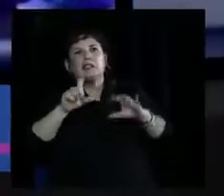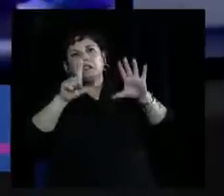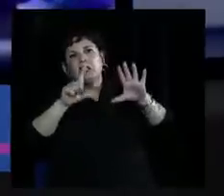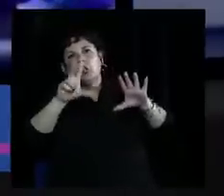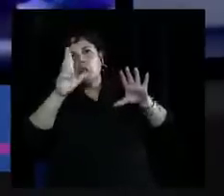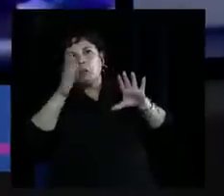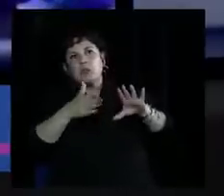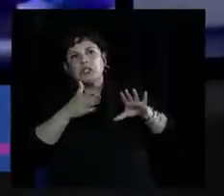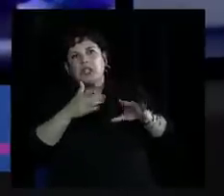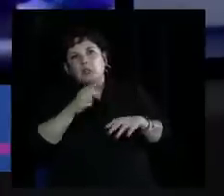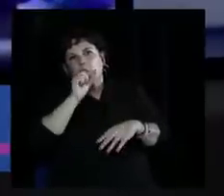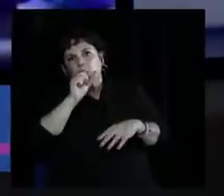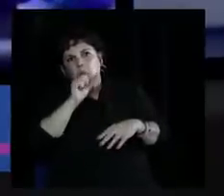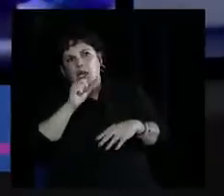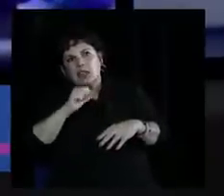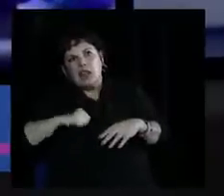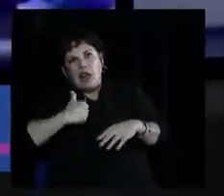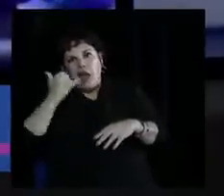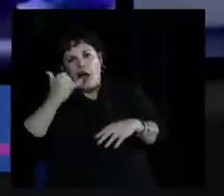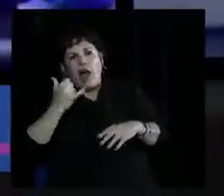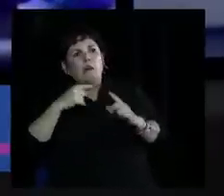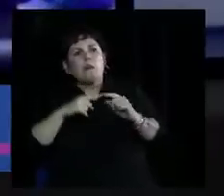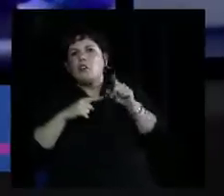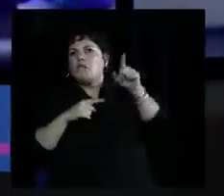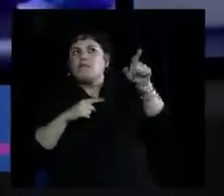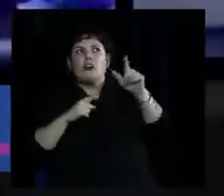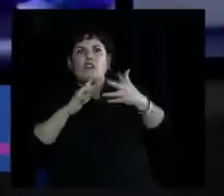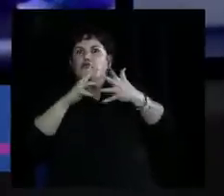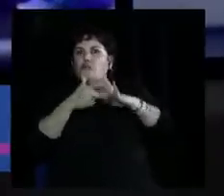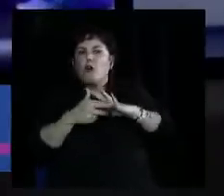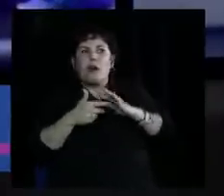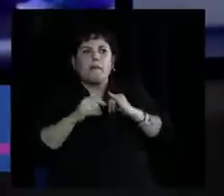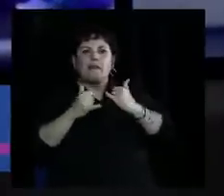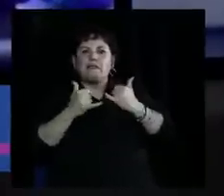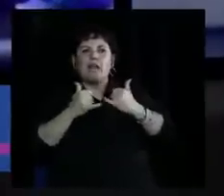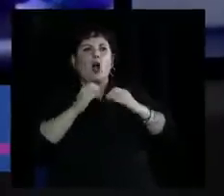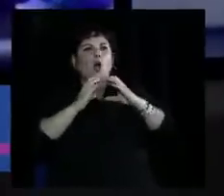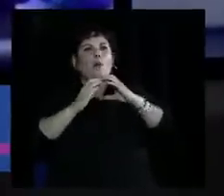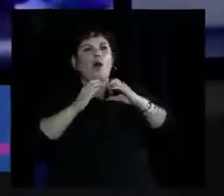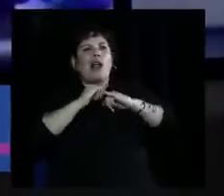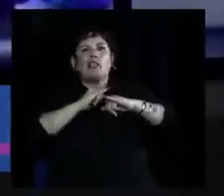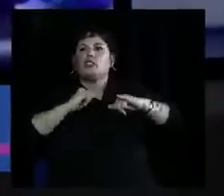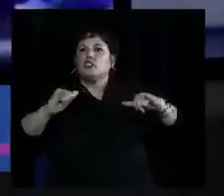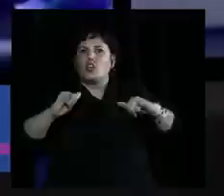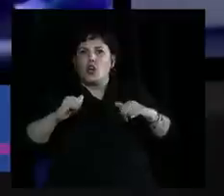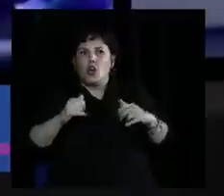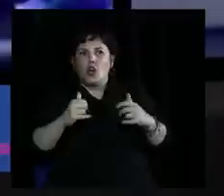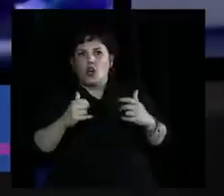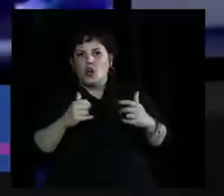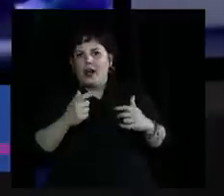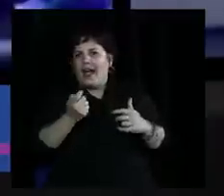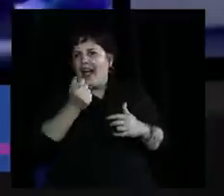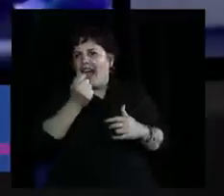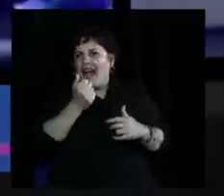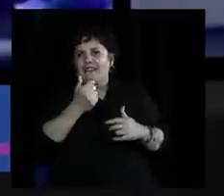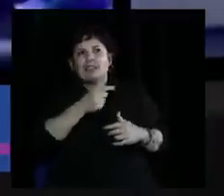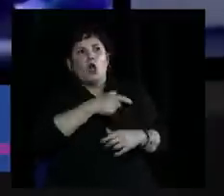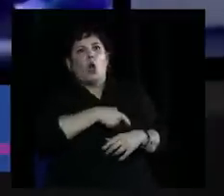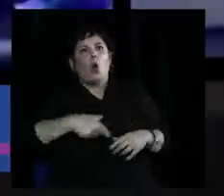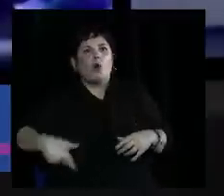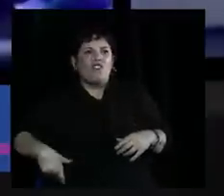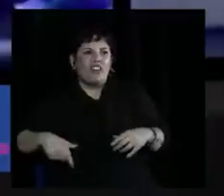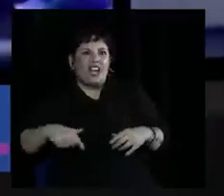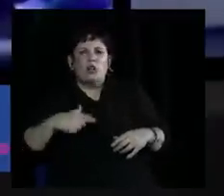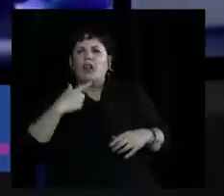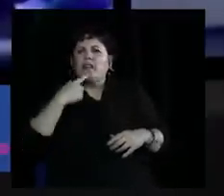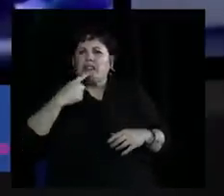pero se ha transformado en como una especie de mecanismo de comunicación casi gubernamental. También